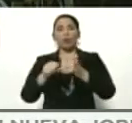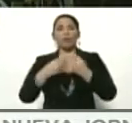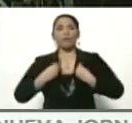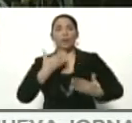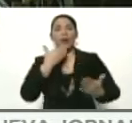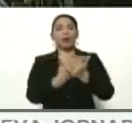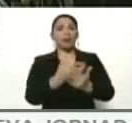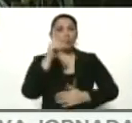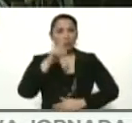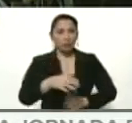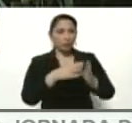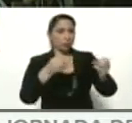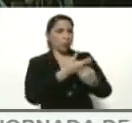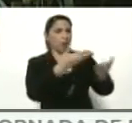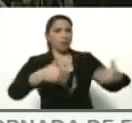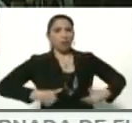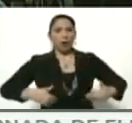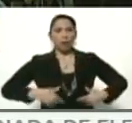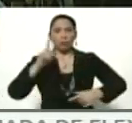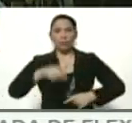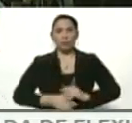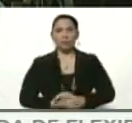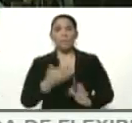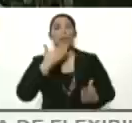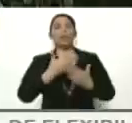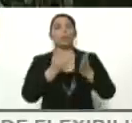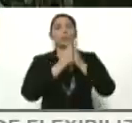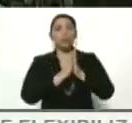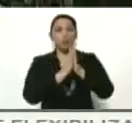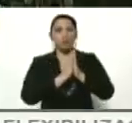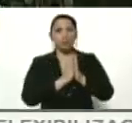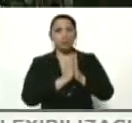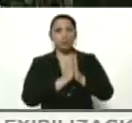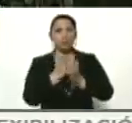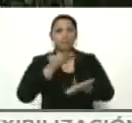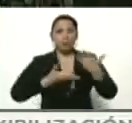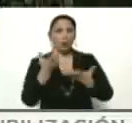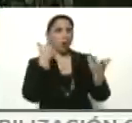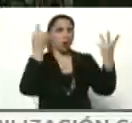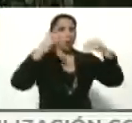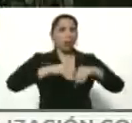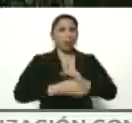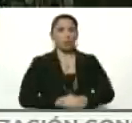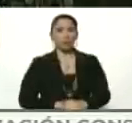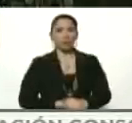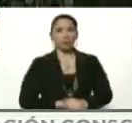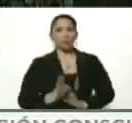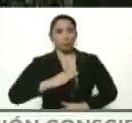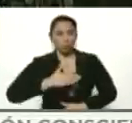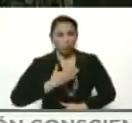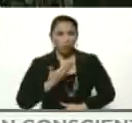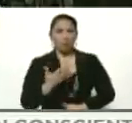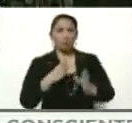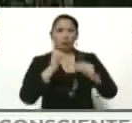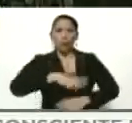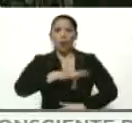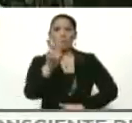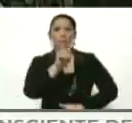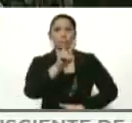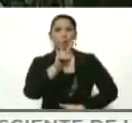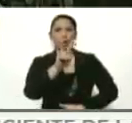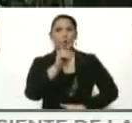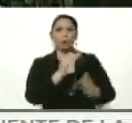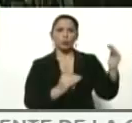agradecemos a todos su esfuerzo y le pedimos su cooperación y colaboración para que podamos, toda Venezuela,